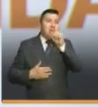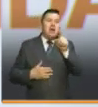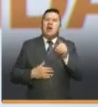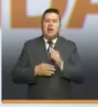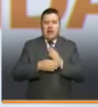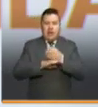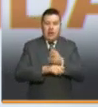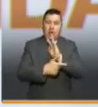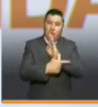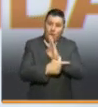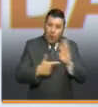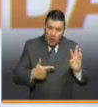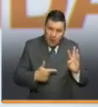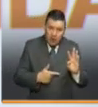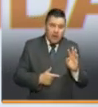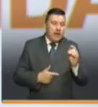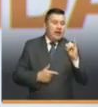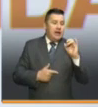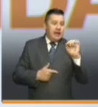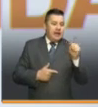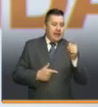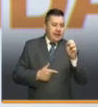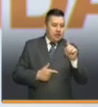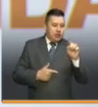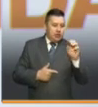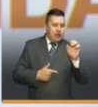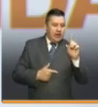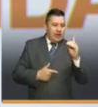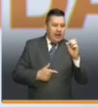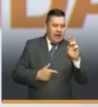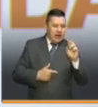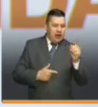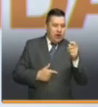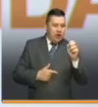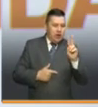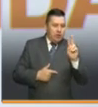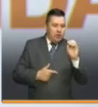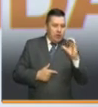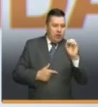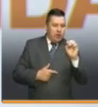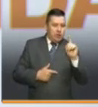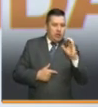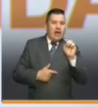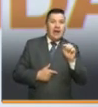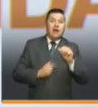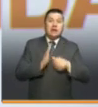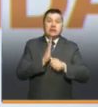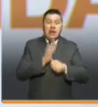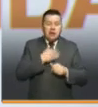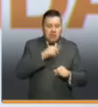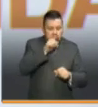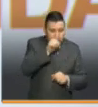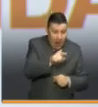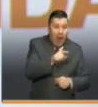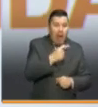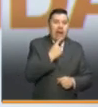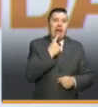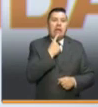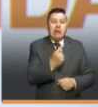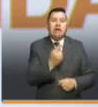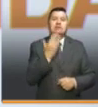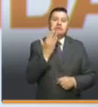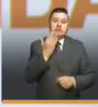de la página web ingresó sobre el solidario punto tnp puntogov punto co introduciendo su cédula y ahí les dirá si son